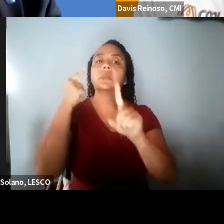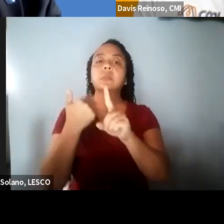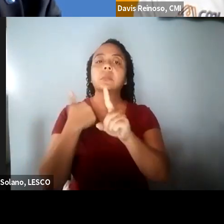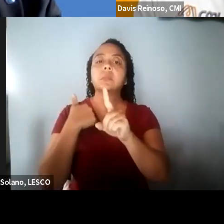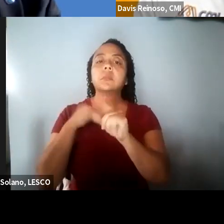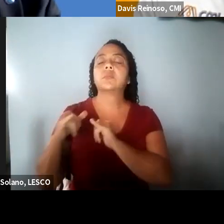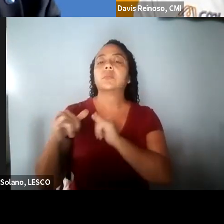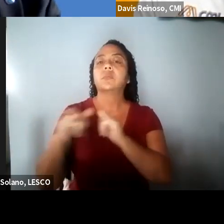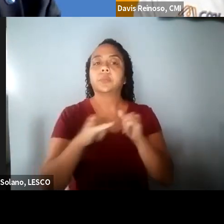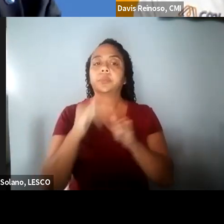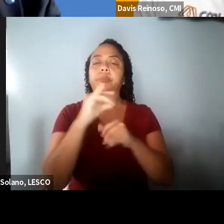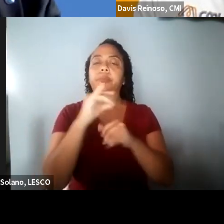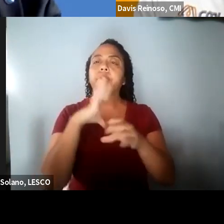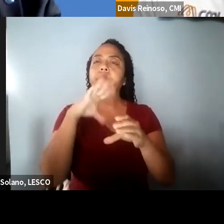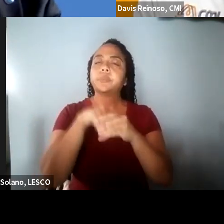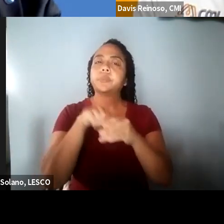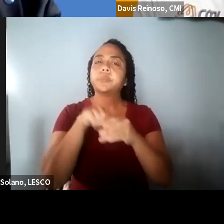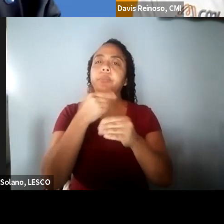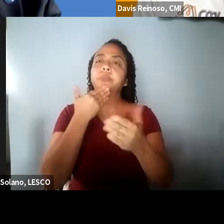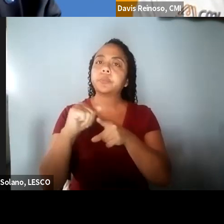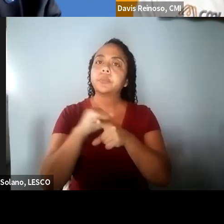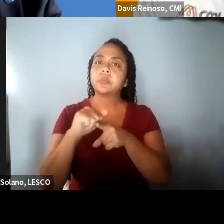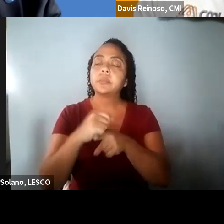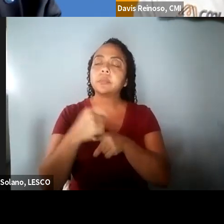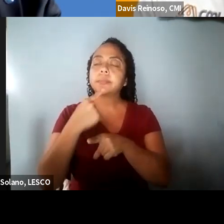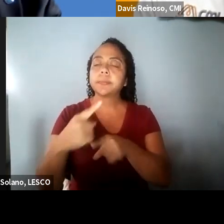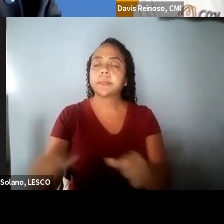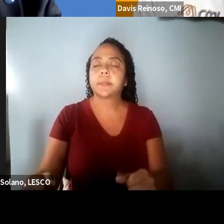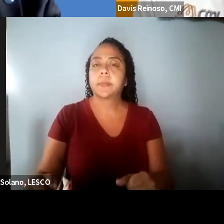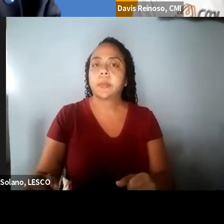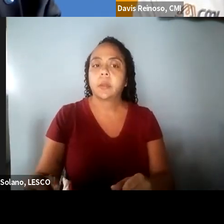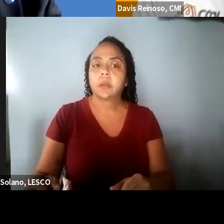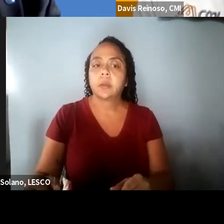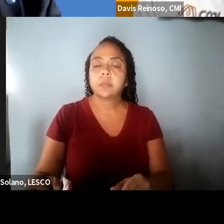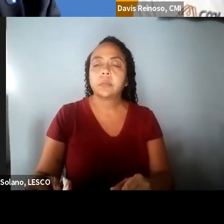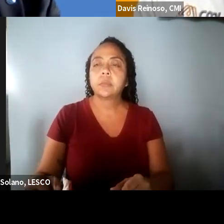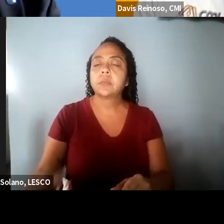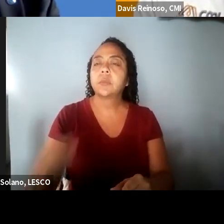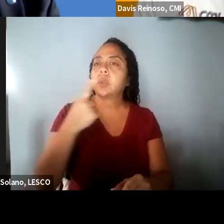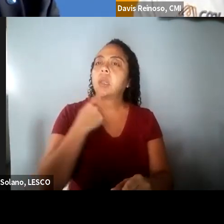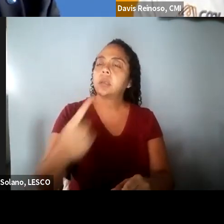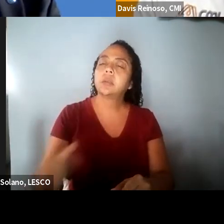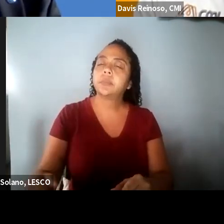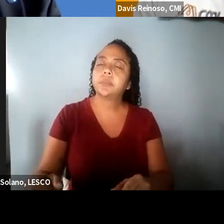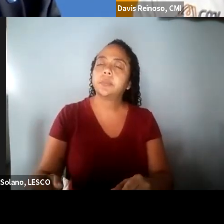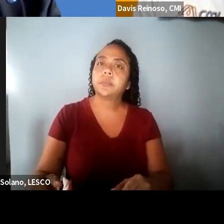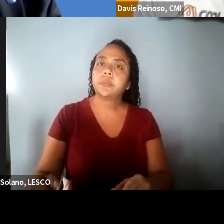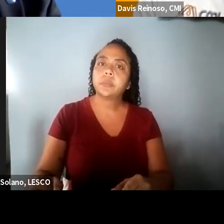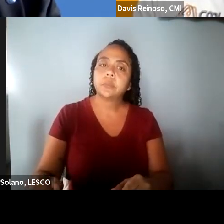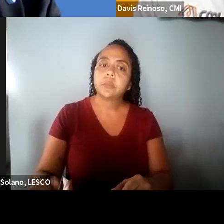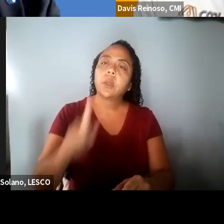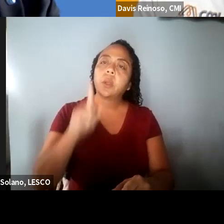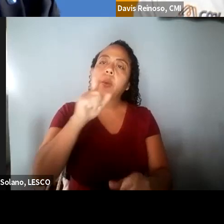y dentro de estas buenas prácticas se mencionó por ahí usted mencionó por ahí una en particular